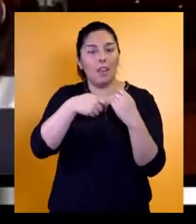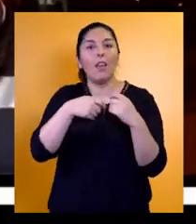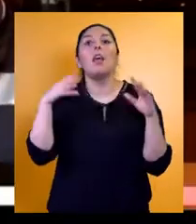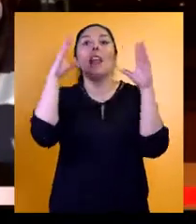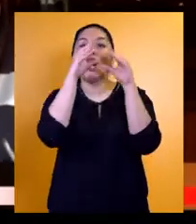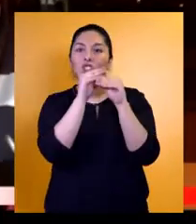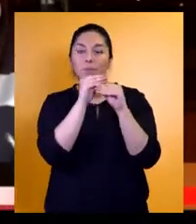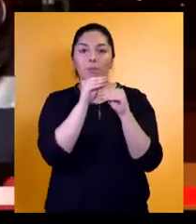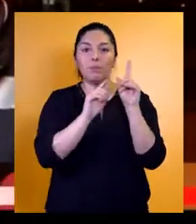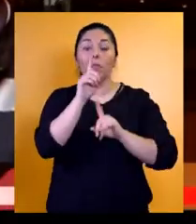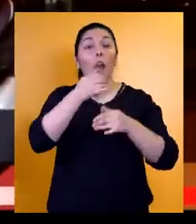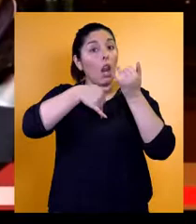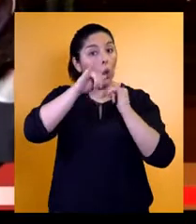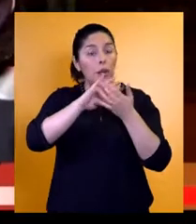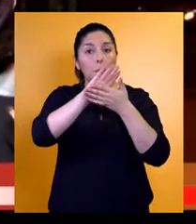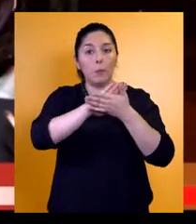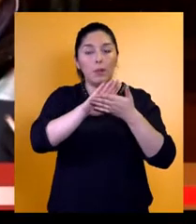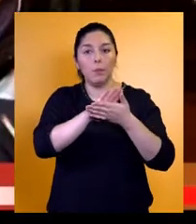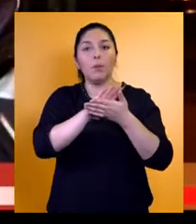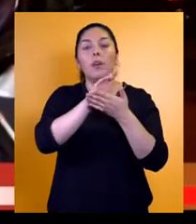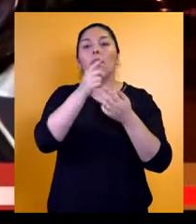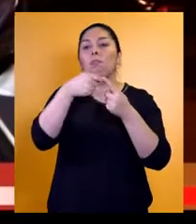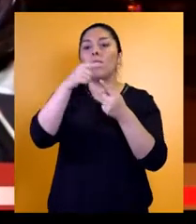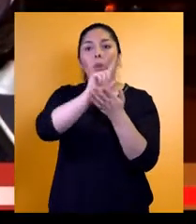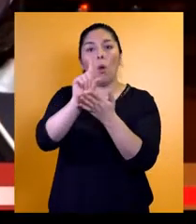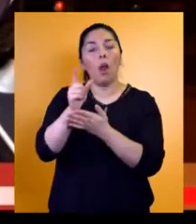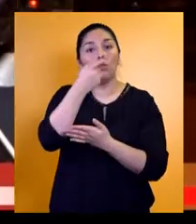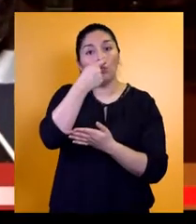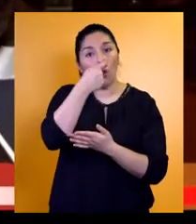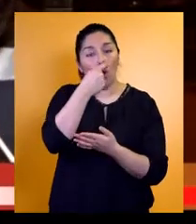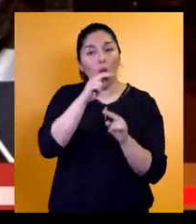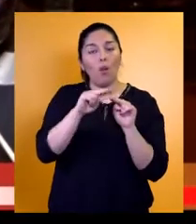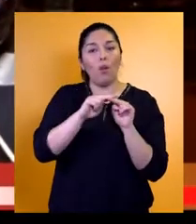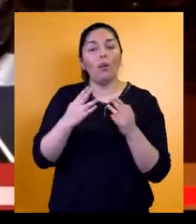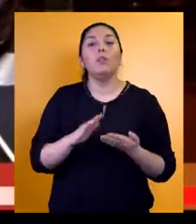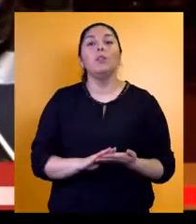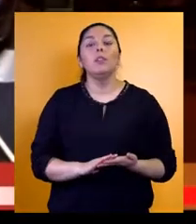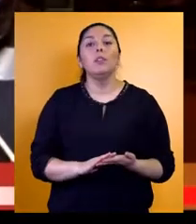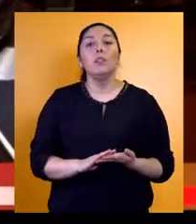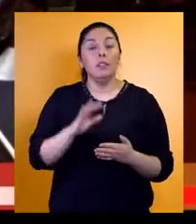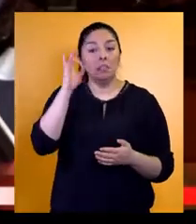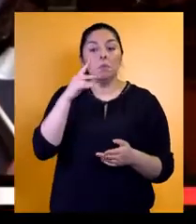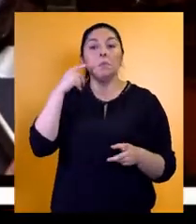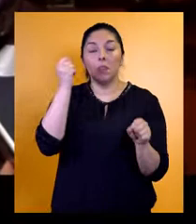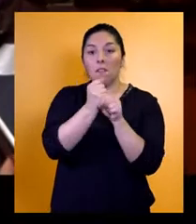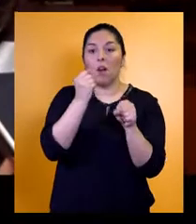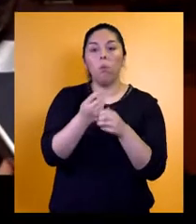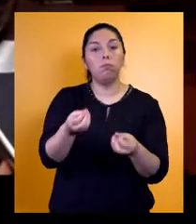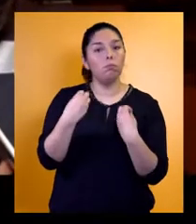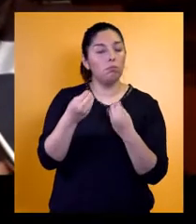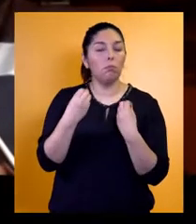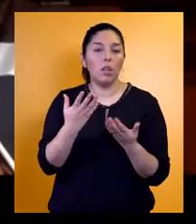Fiscalizar locales de alcoholes en distintos sectores de Osorno. El trabajo fue bien